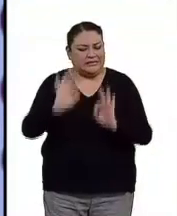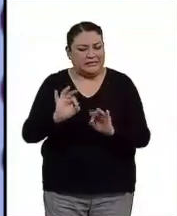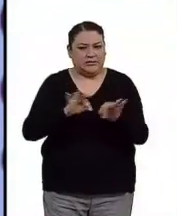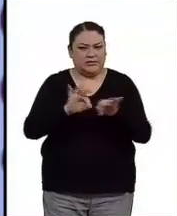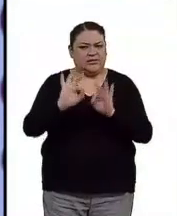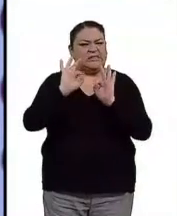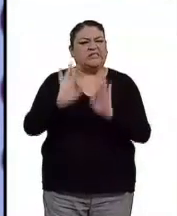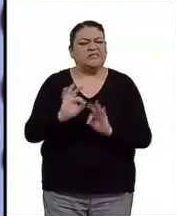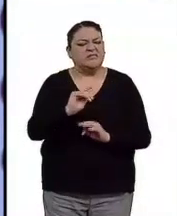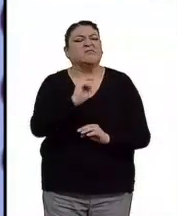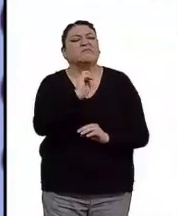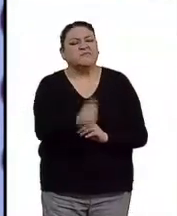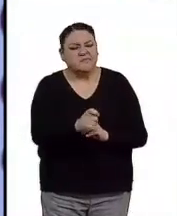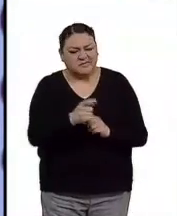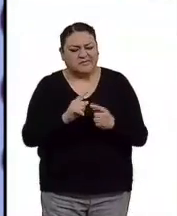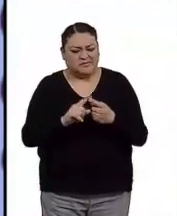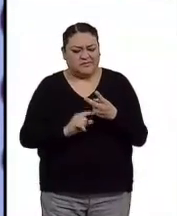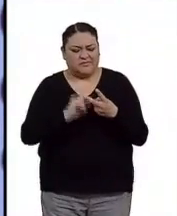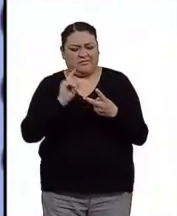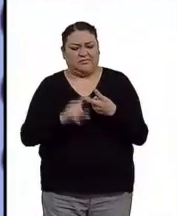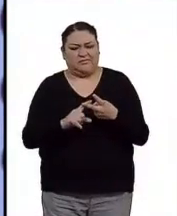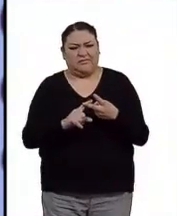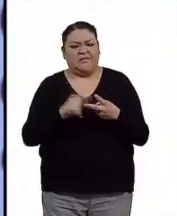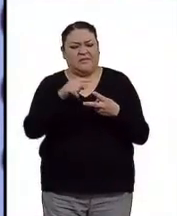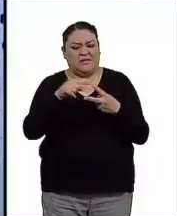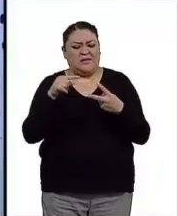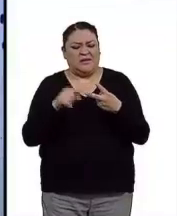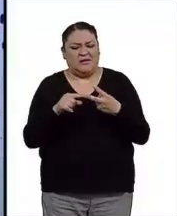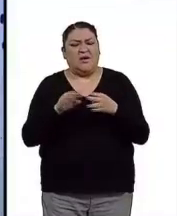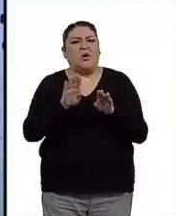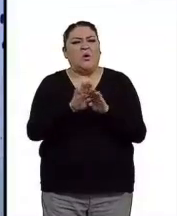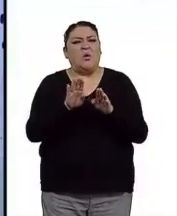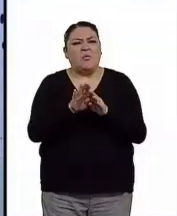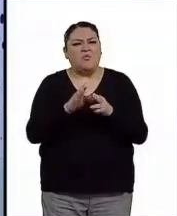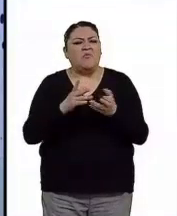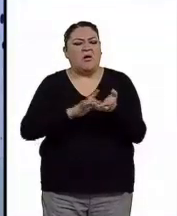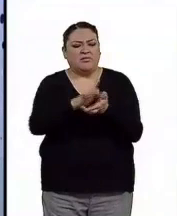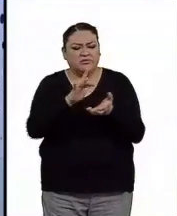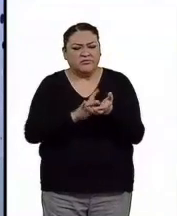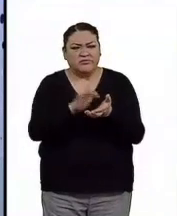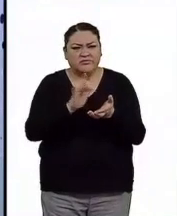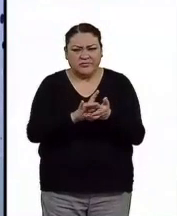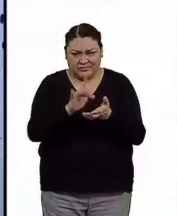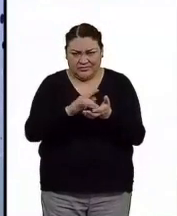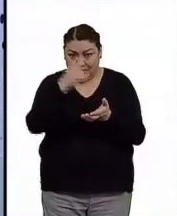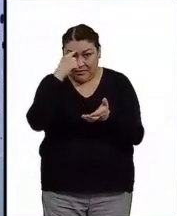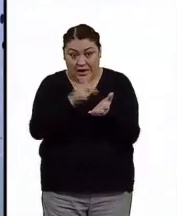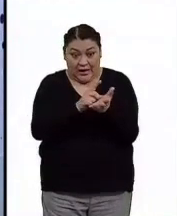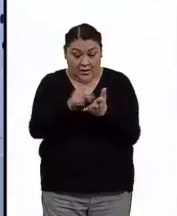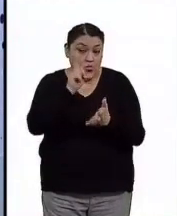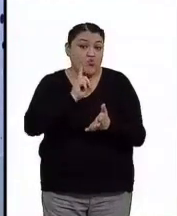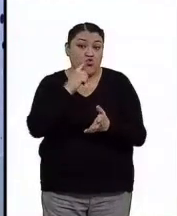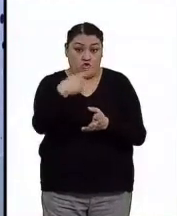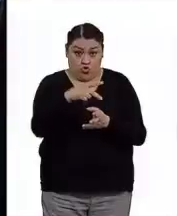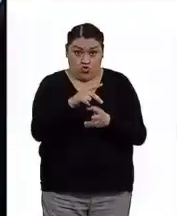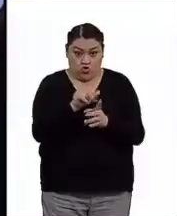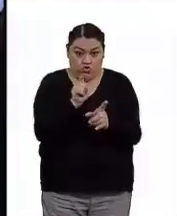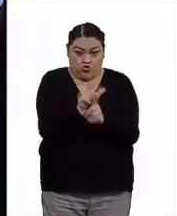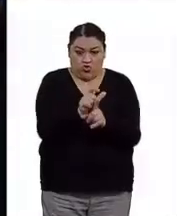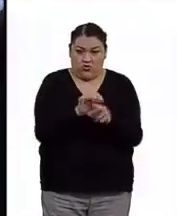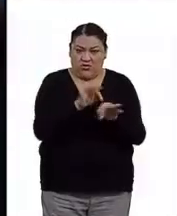qué consiste el trabajo decente y también cómo se liga esto a contribuir a la protección de los derechos de las mujeres en el ámbito